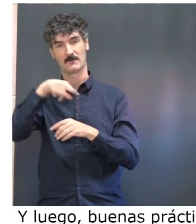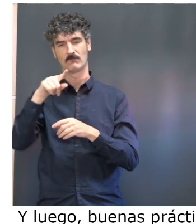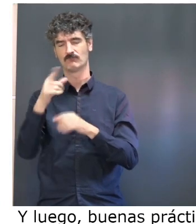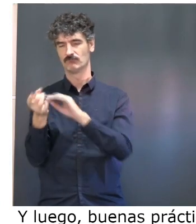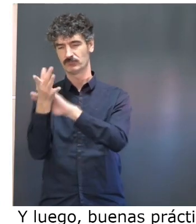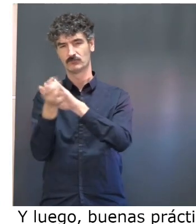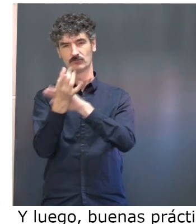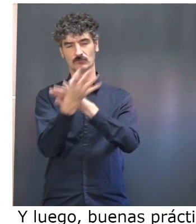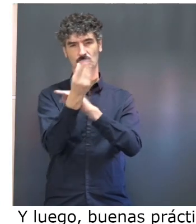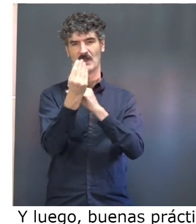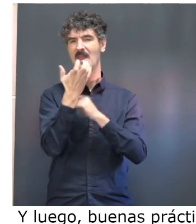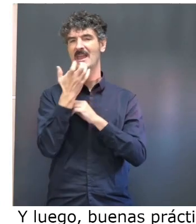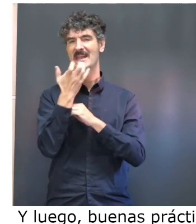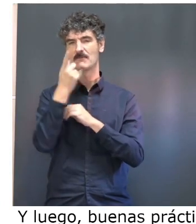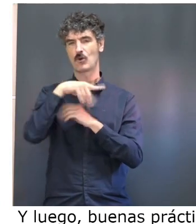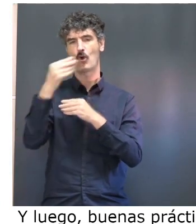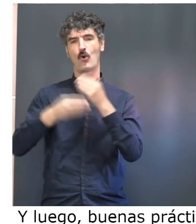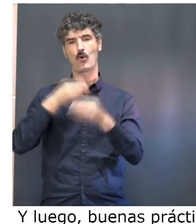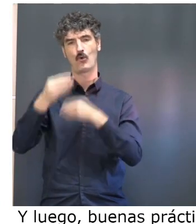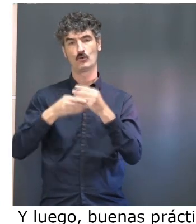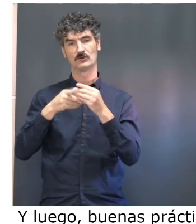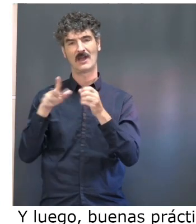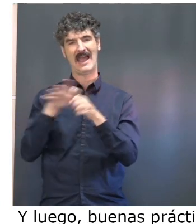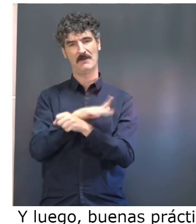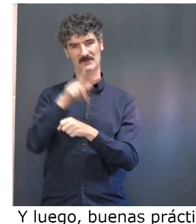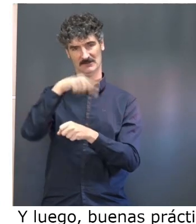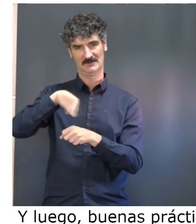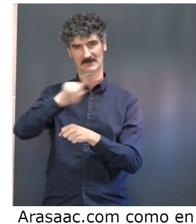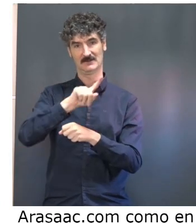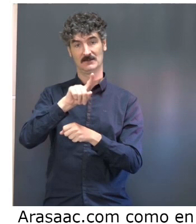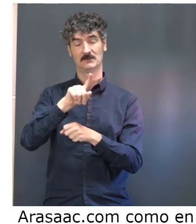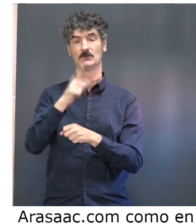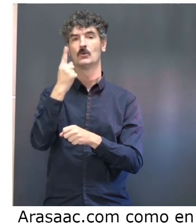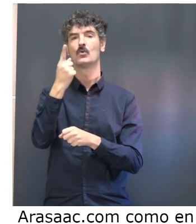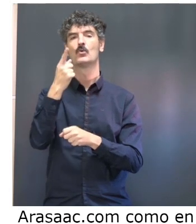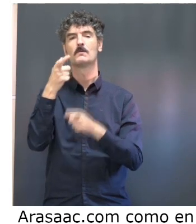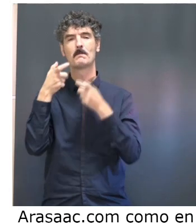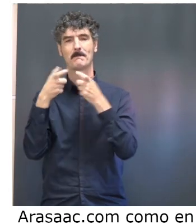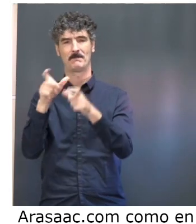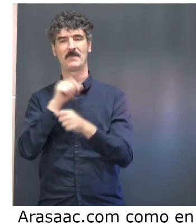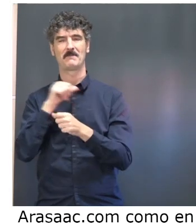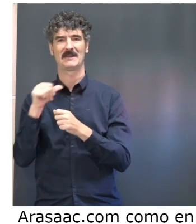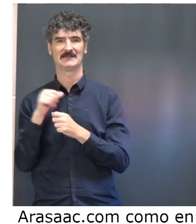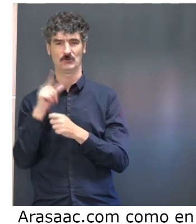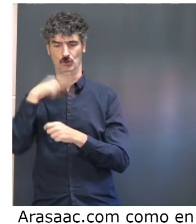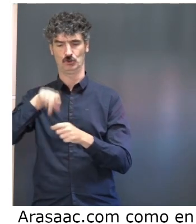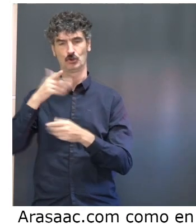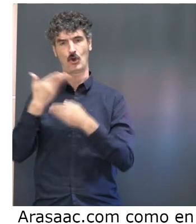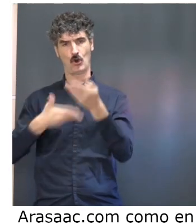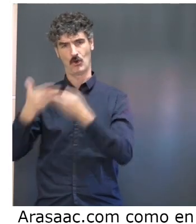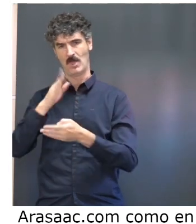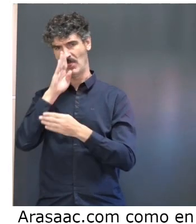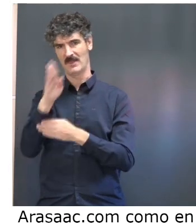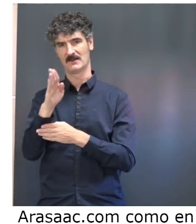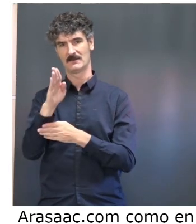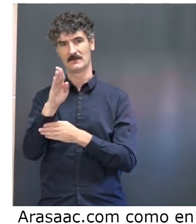de buenos ejemplos de uso en este ámbito. Nosotros, por decirte uno un poco en particular, con el que hemos colaborado de forma muy directa,